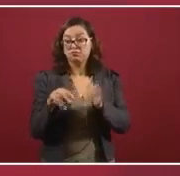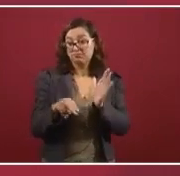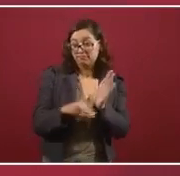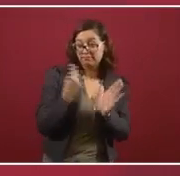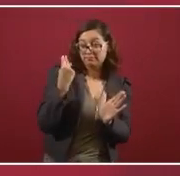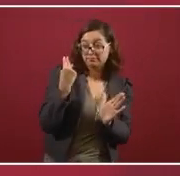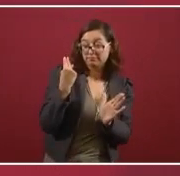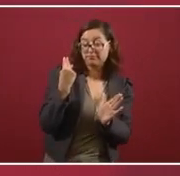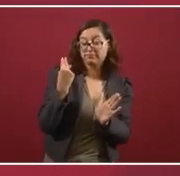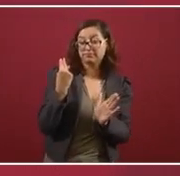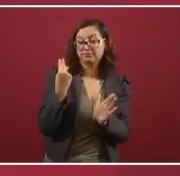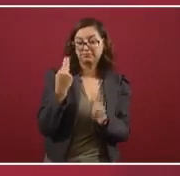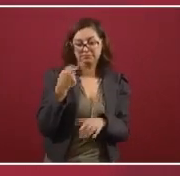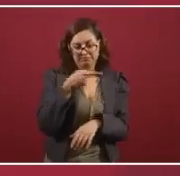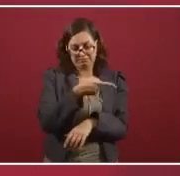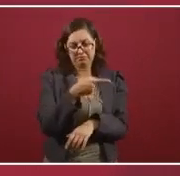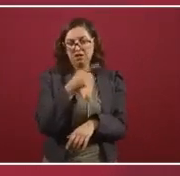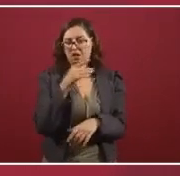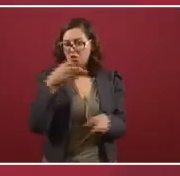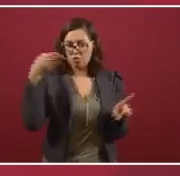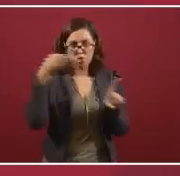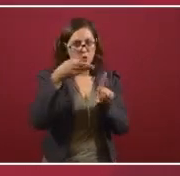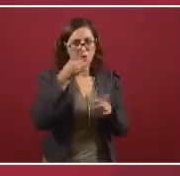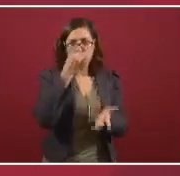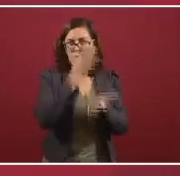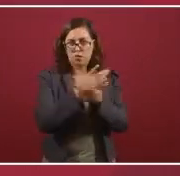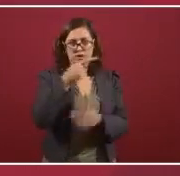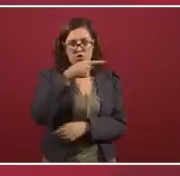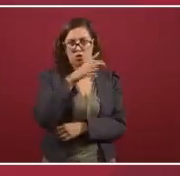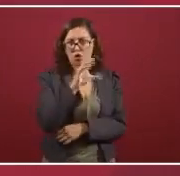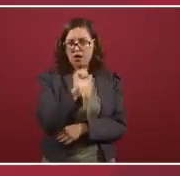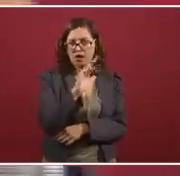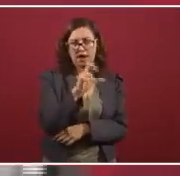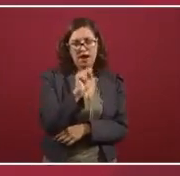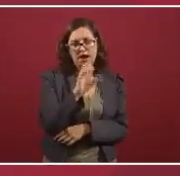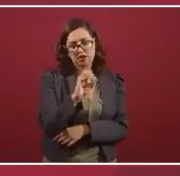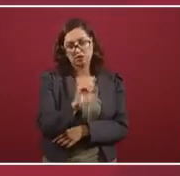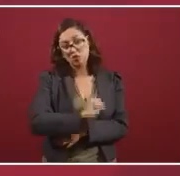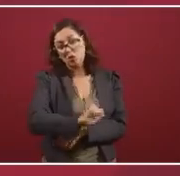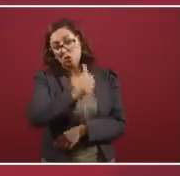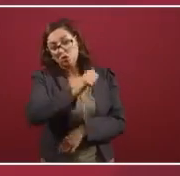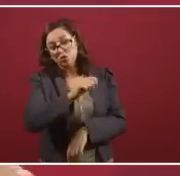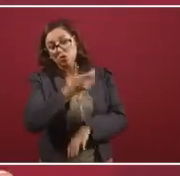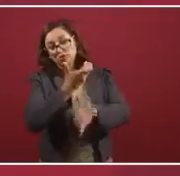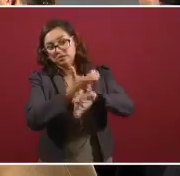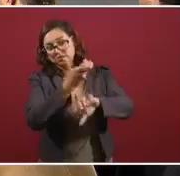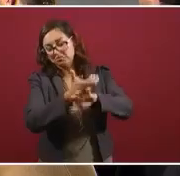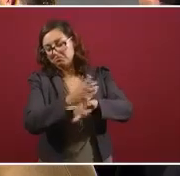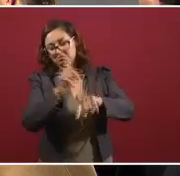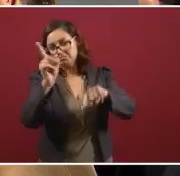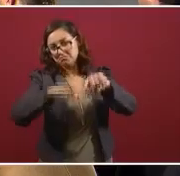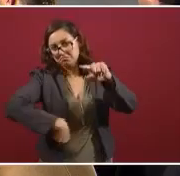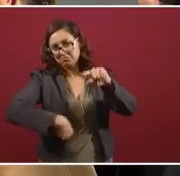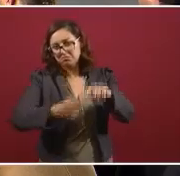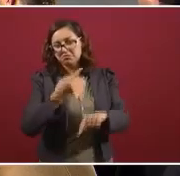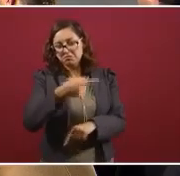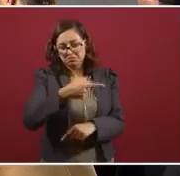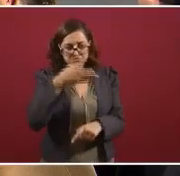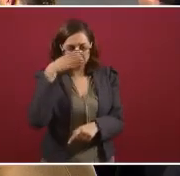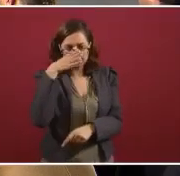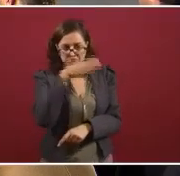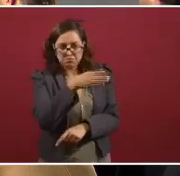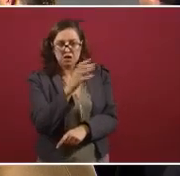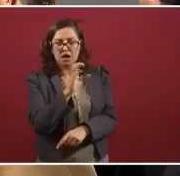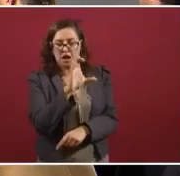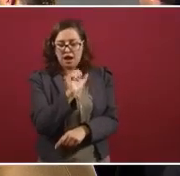para el grupo Carso, y el grupo Carso aceptó una tarifa de